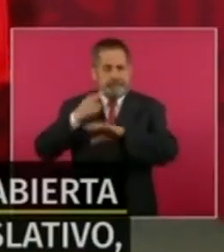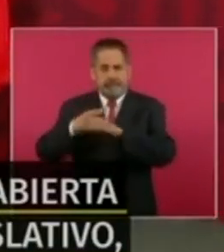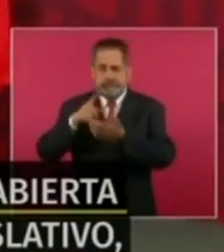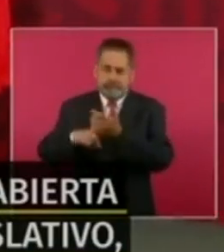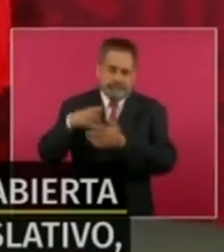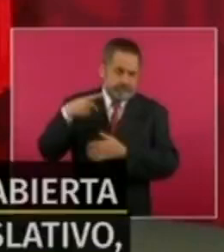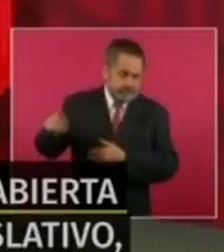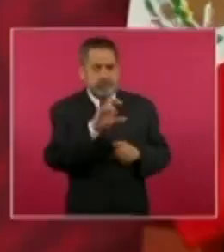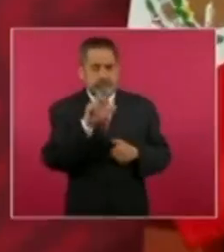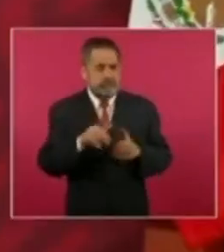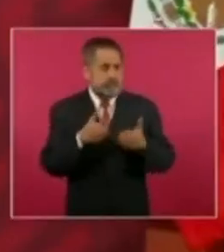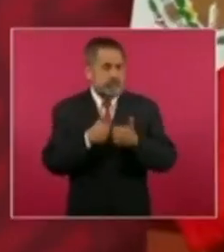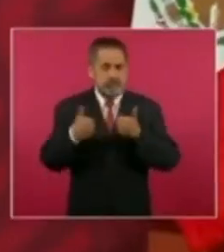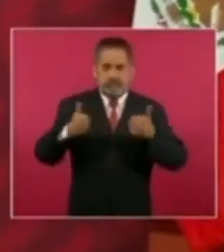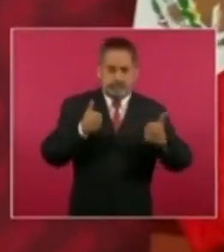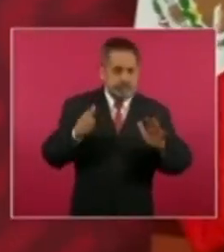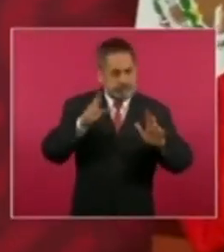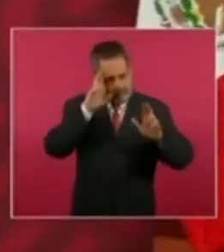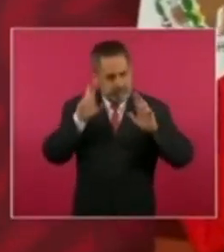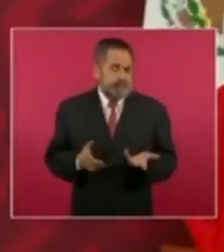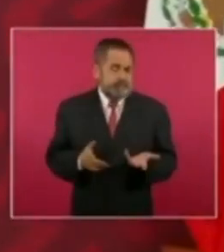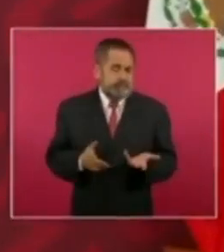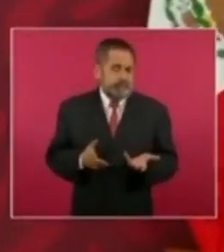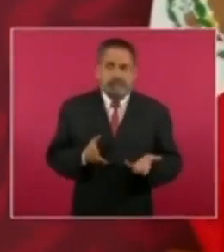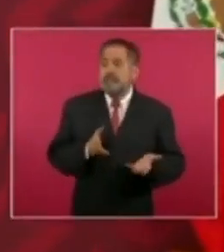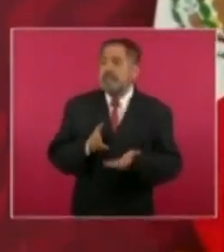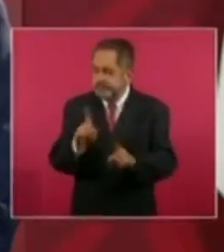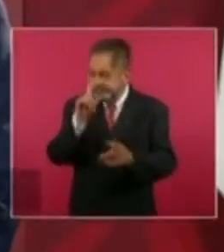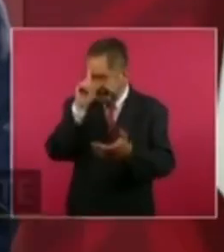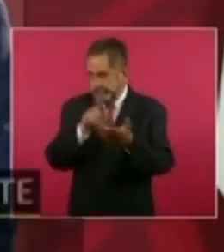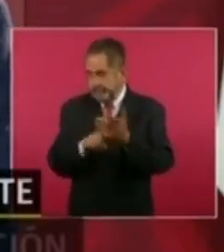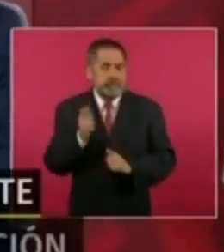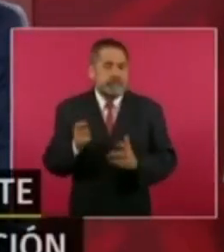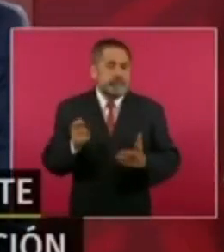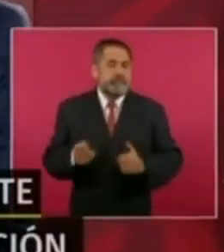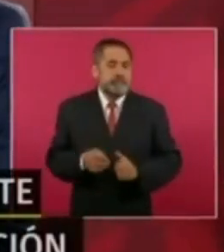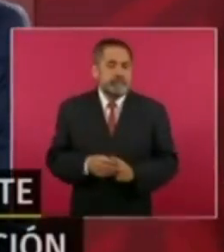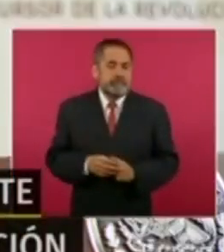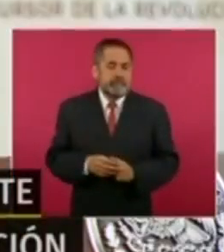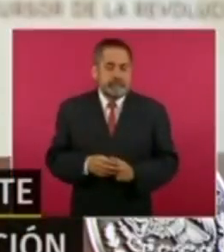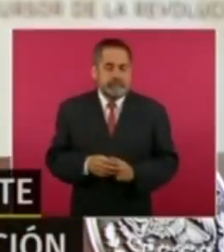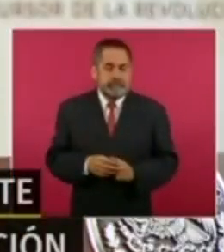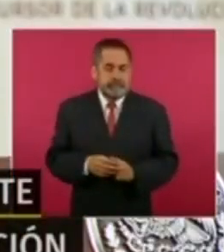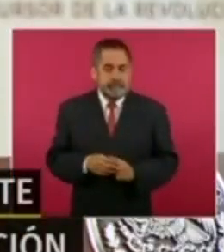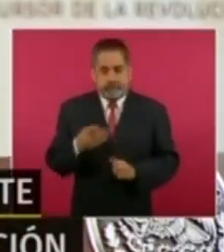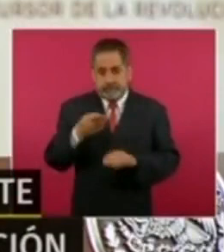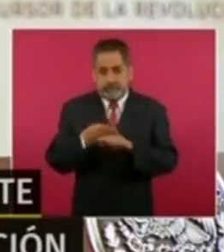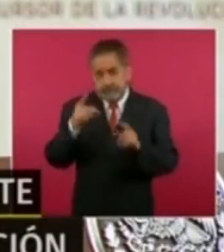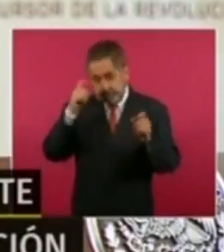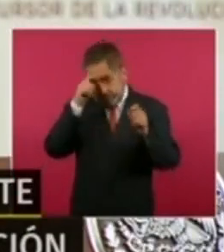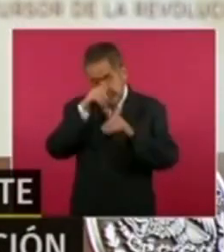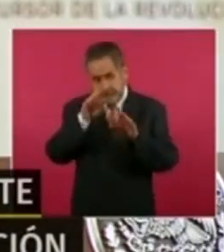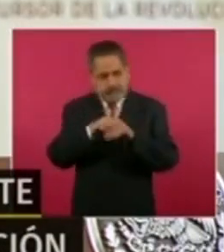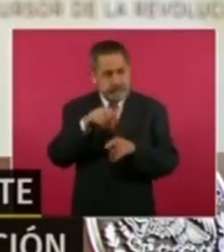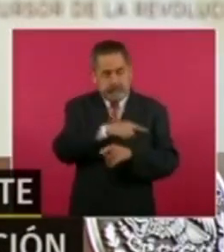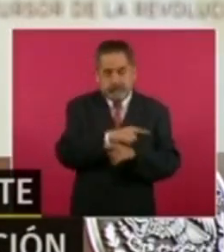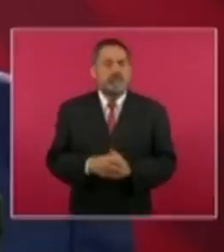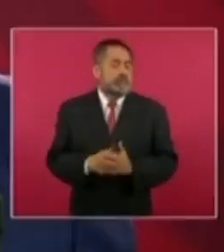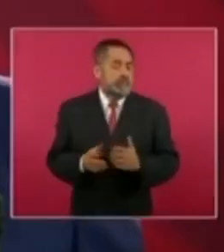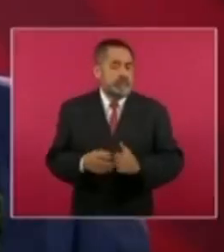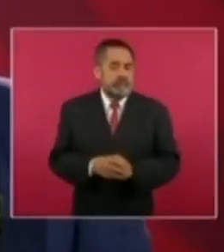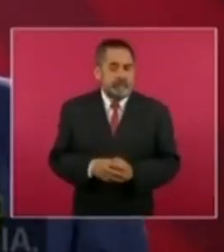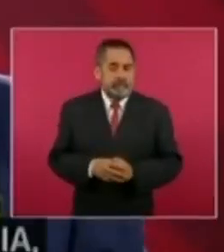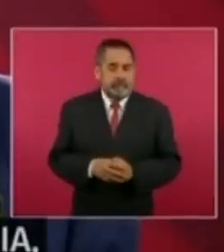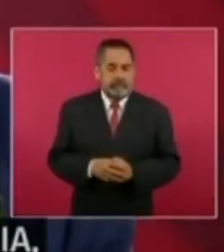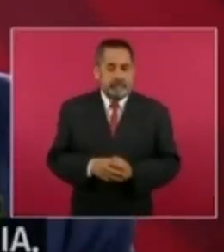Poder Legislativo. El Legislativo tendría que actuar porque es completamente violatorio de la